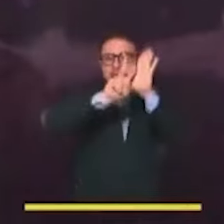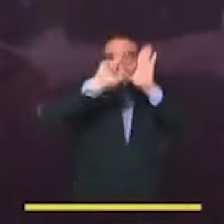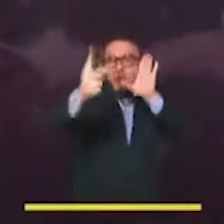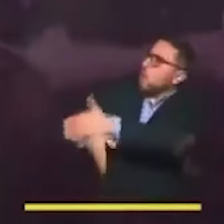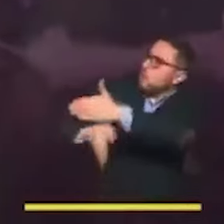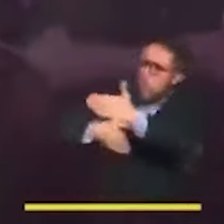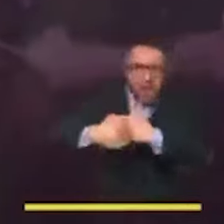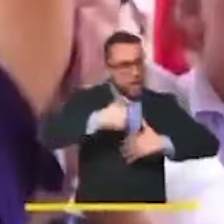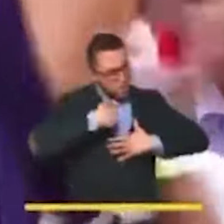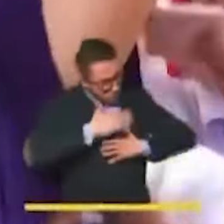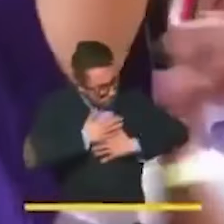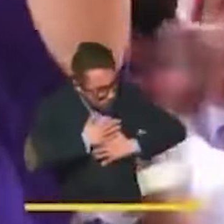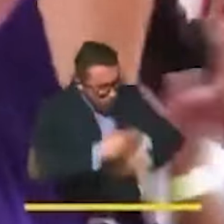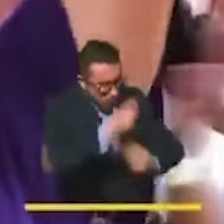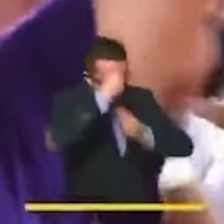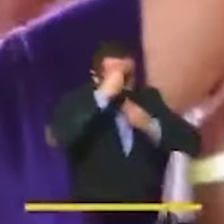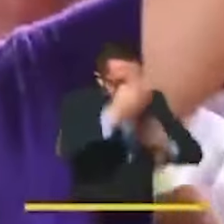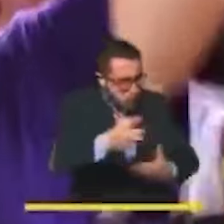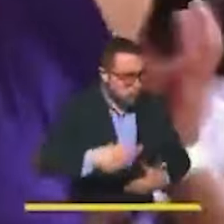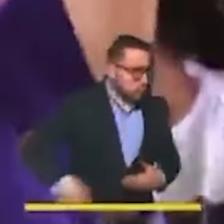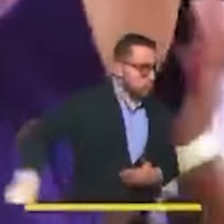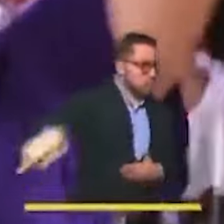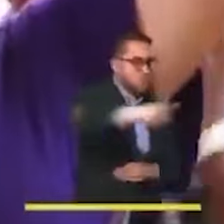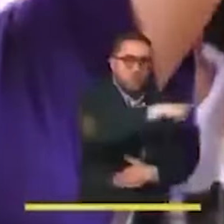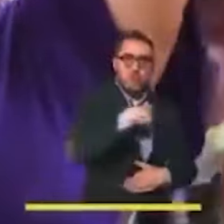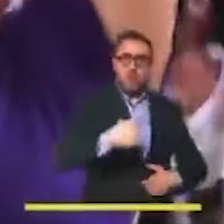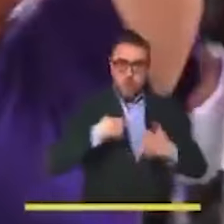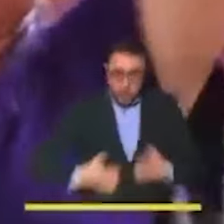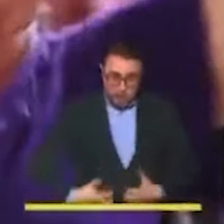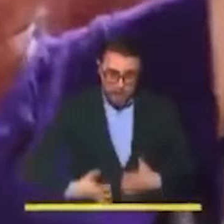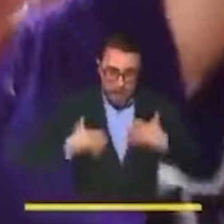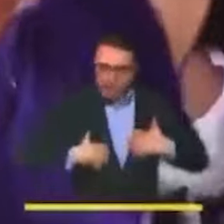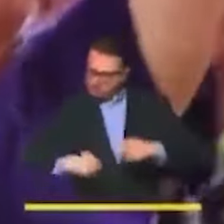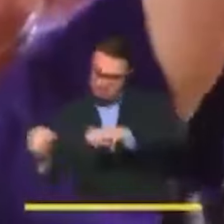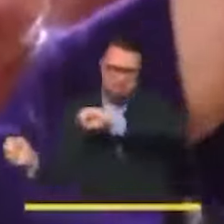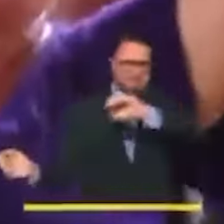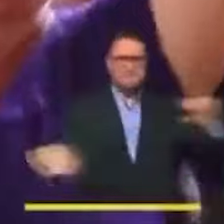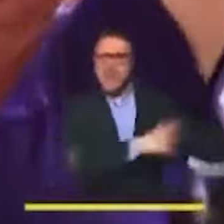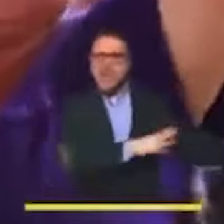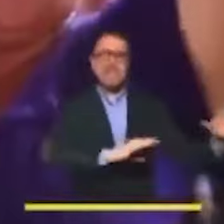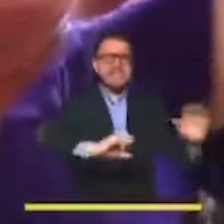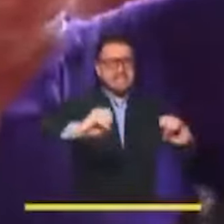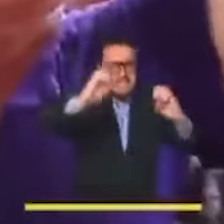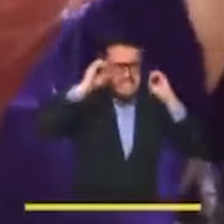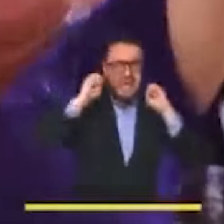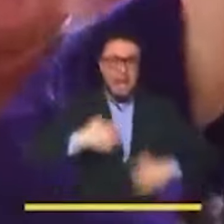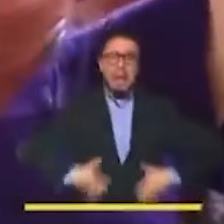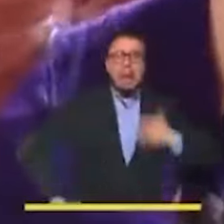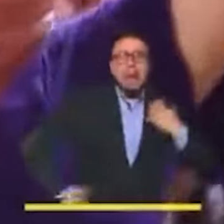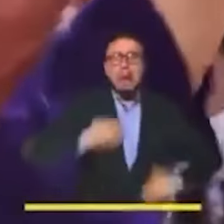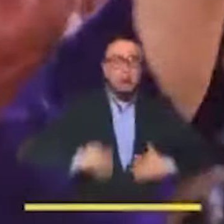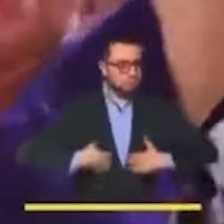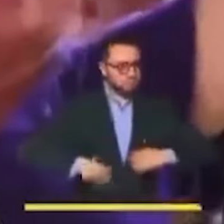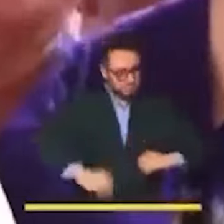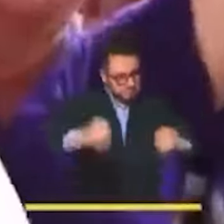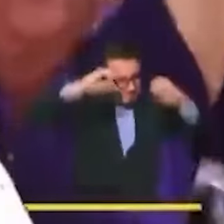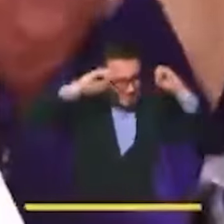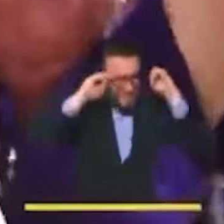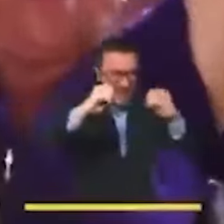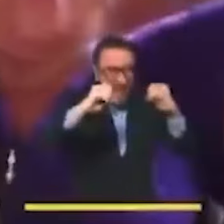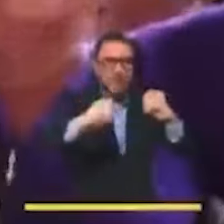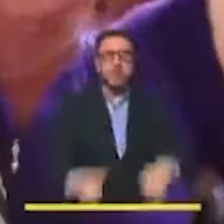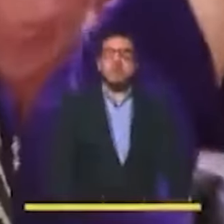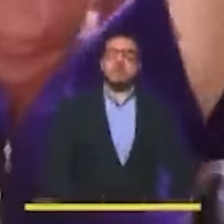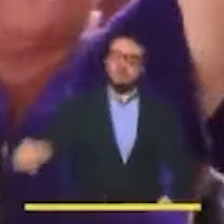Nacional Electoral sobre un presunto caso de corrupción relacionado con los gastos de su campaña presidencial y aseguró que se